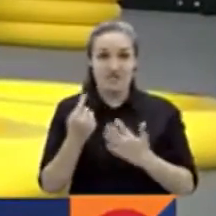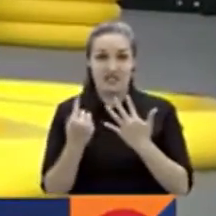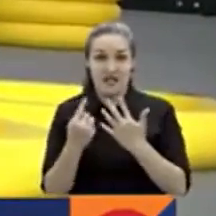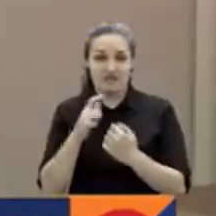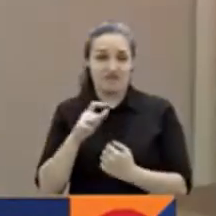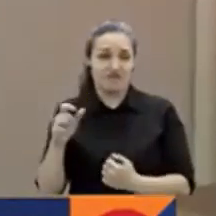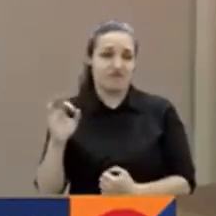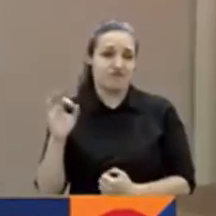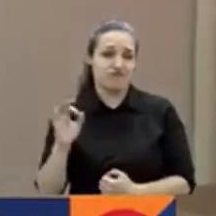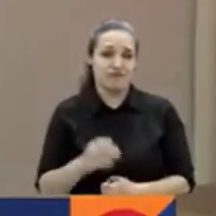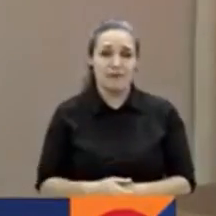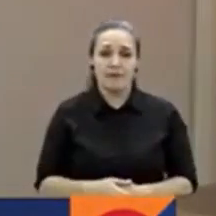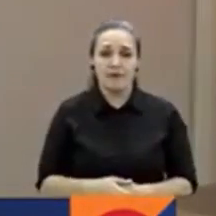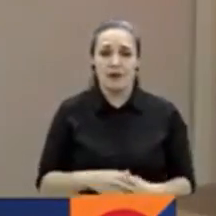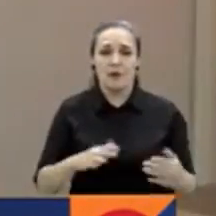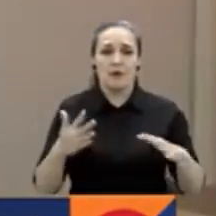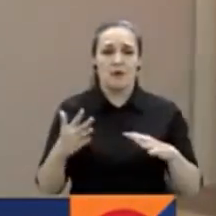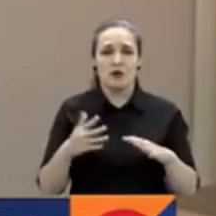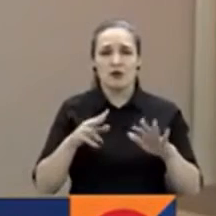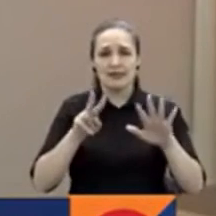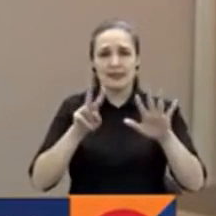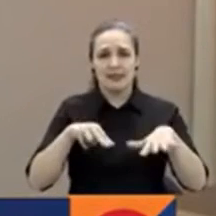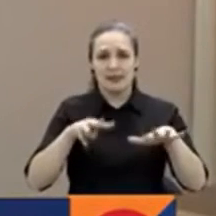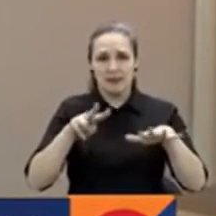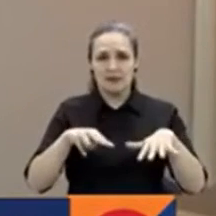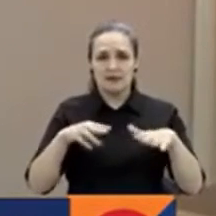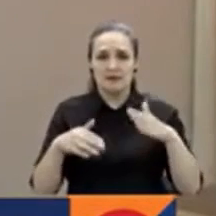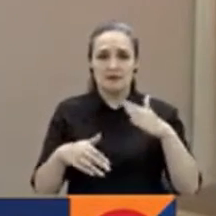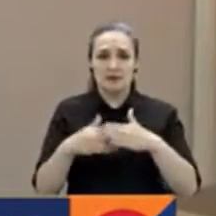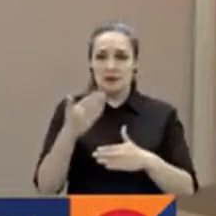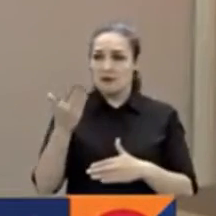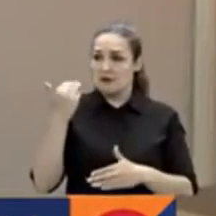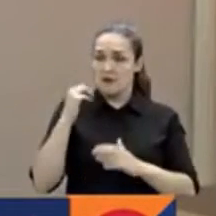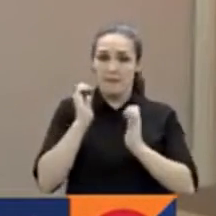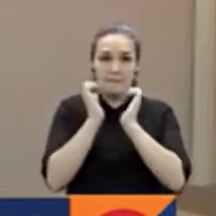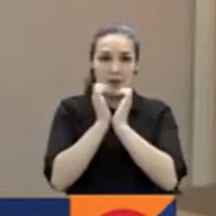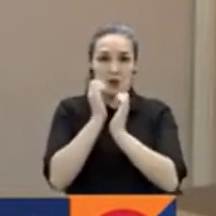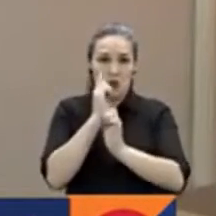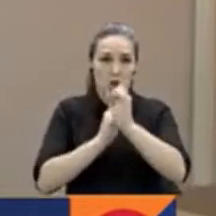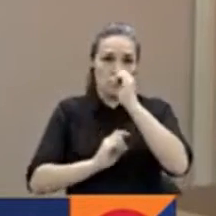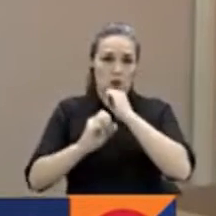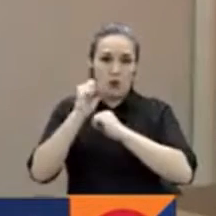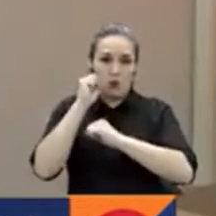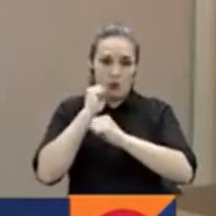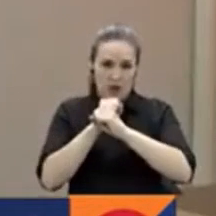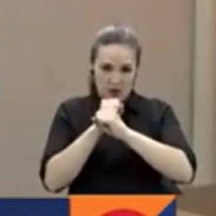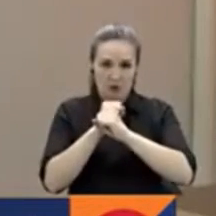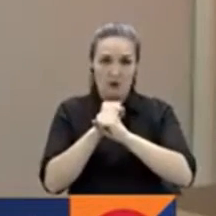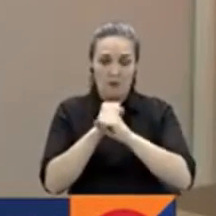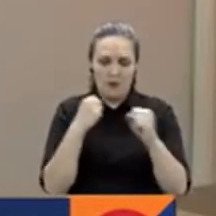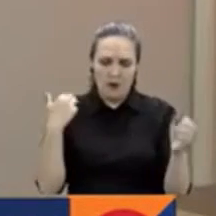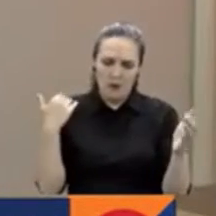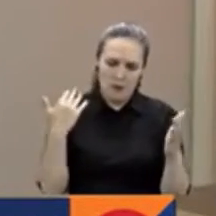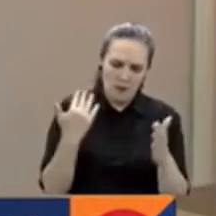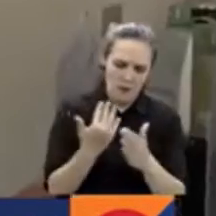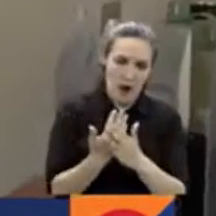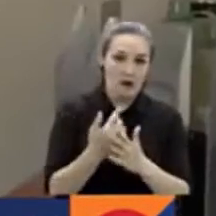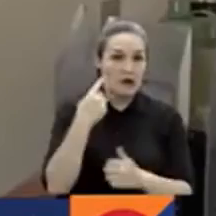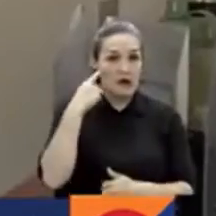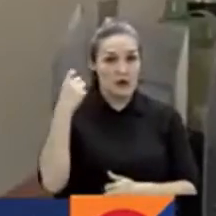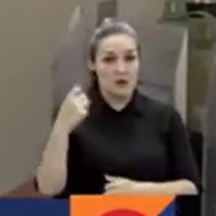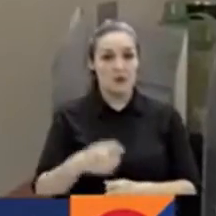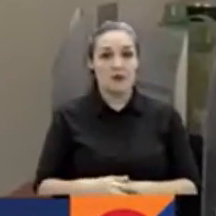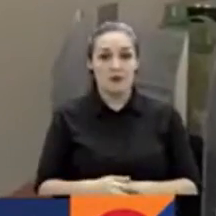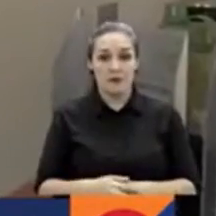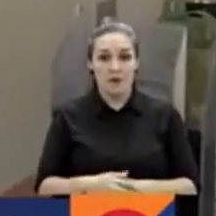En este proceso llevamos aproximadamente unos 7 meses, comenzamos desde el mes de mayo del año pasado, este proceso ha sido retador.